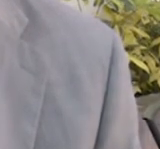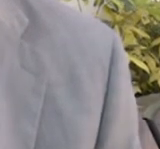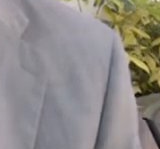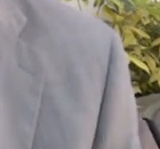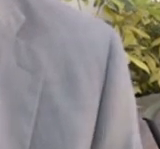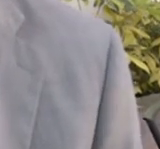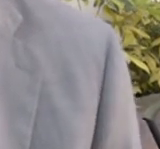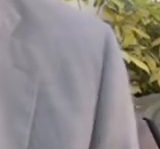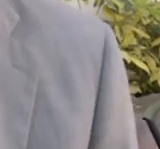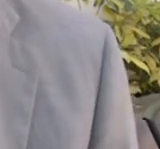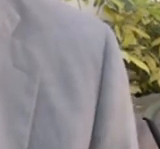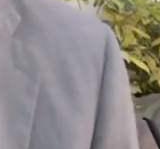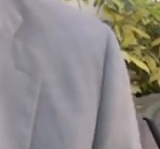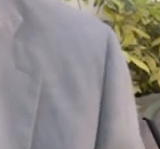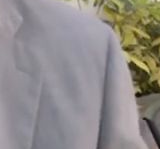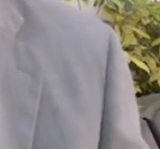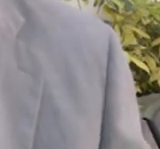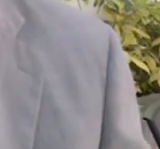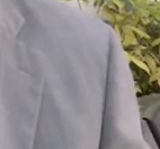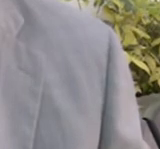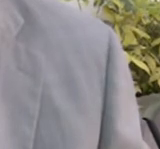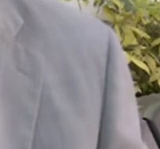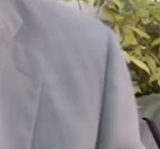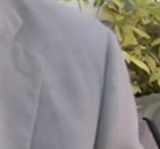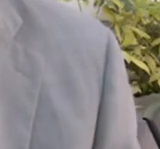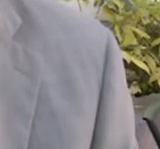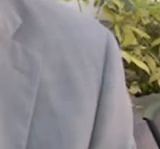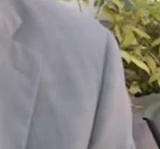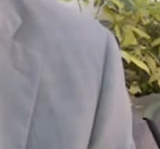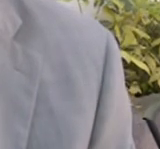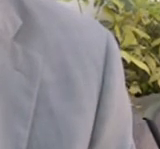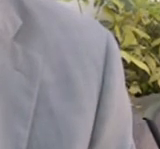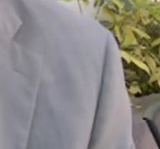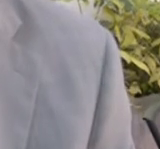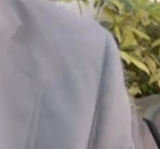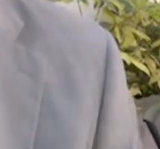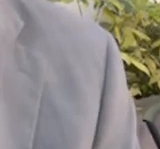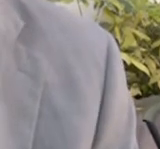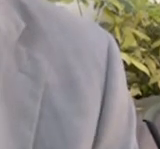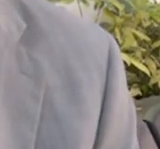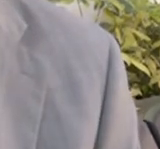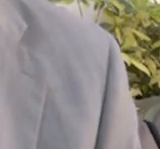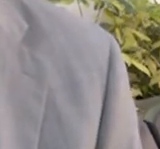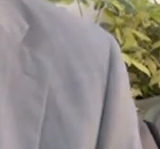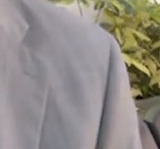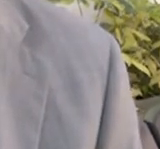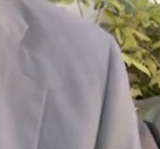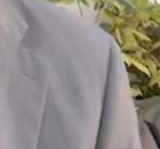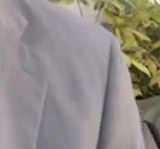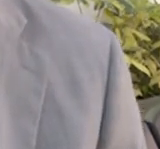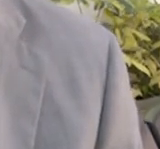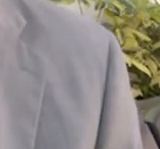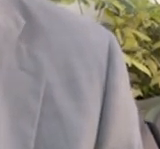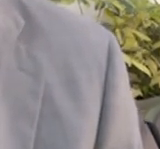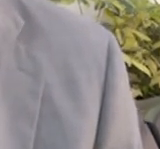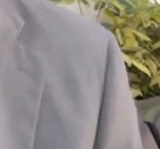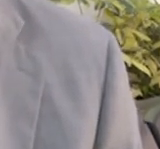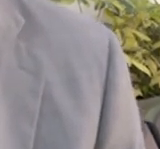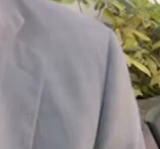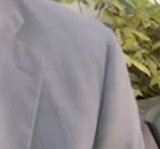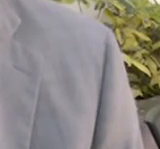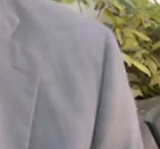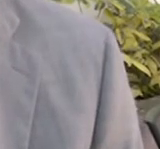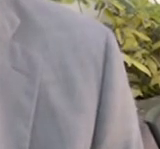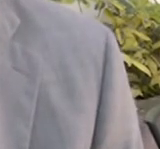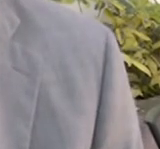eso da clara evidencia, primero, de que estamos en la parte positiva del ciclo. A mayor transaccionalidad, mayor